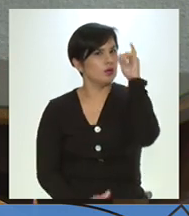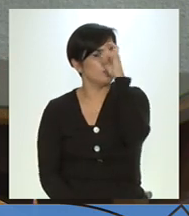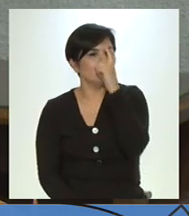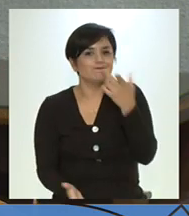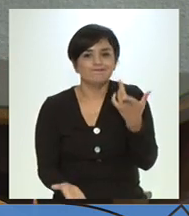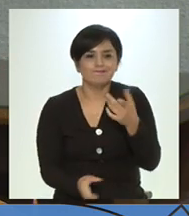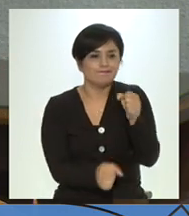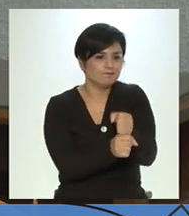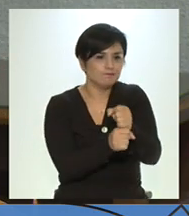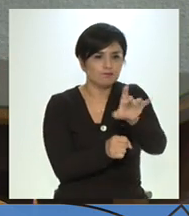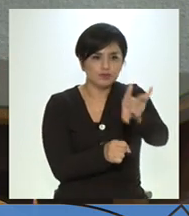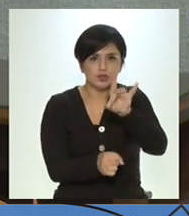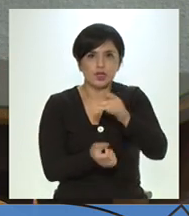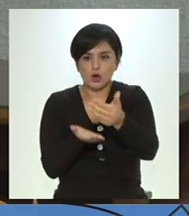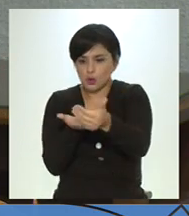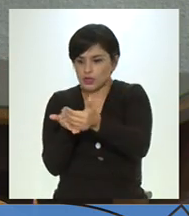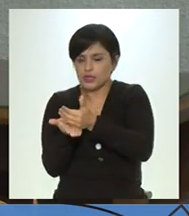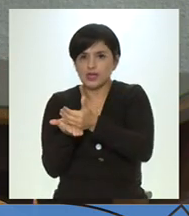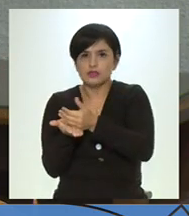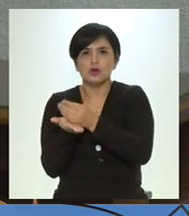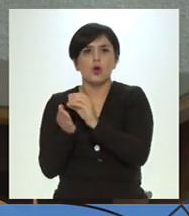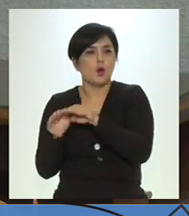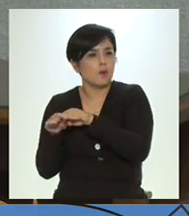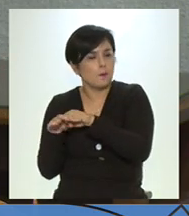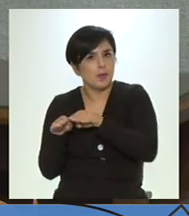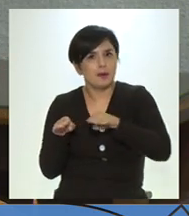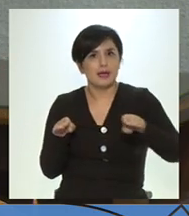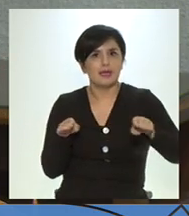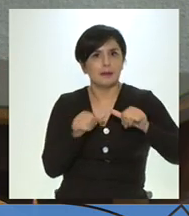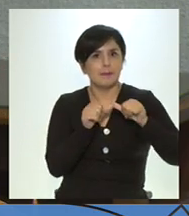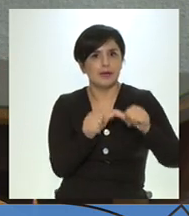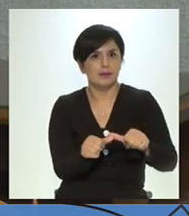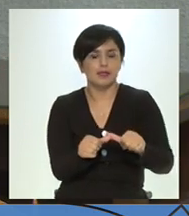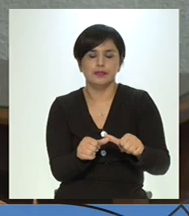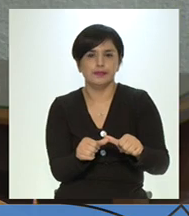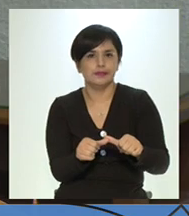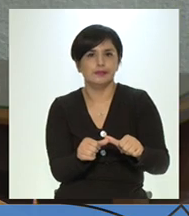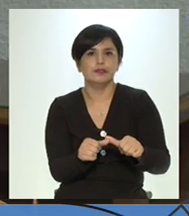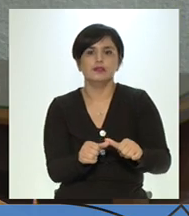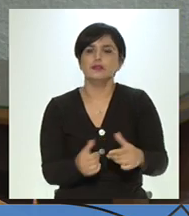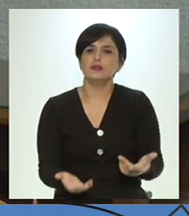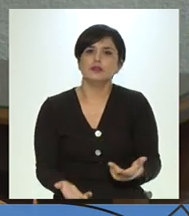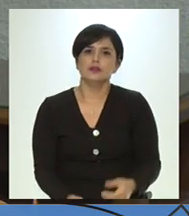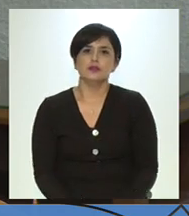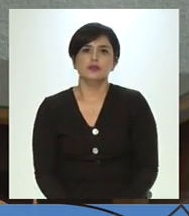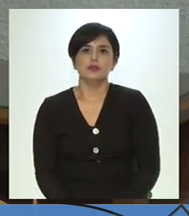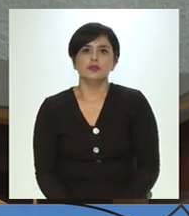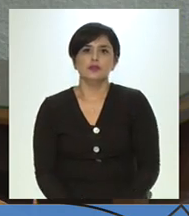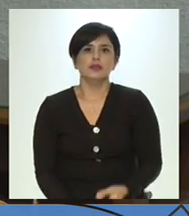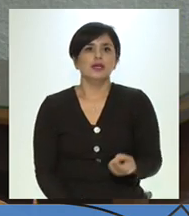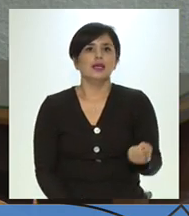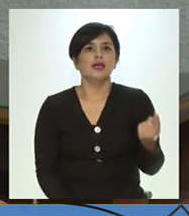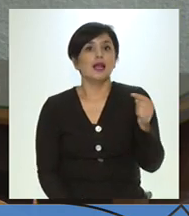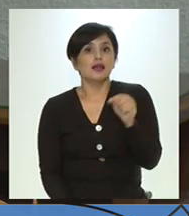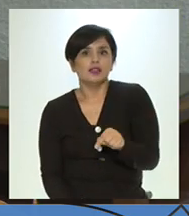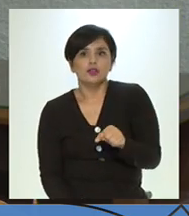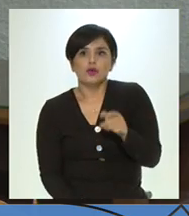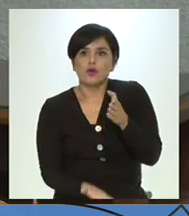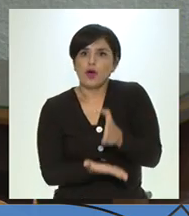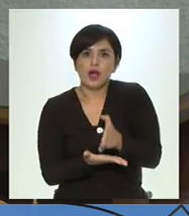y un ingreso estable no es fácil desentrañar las claves del retorno presencial a clases